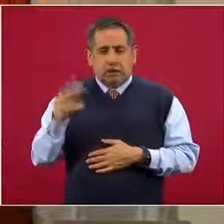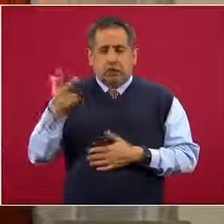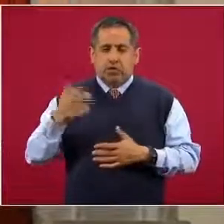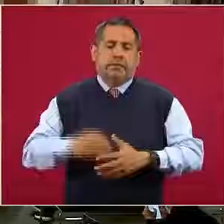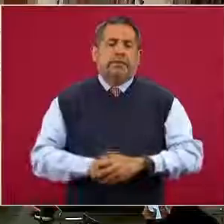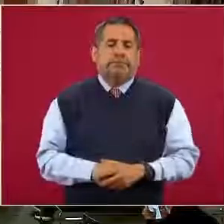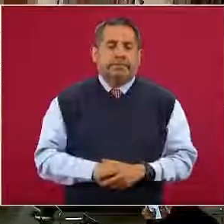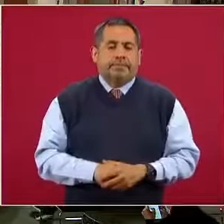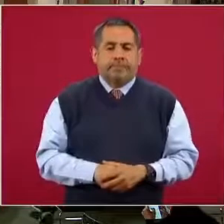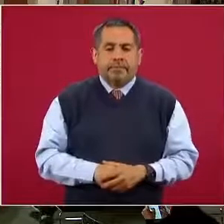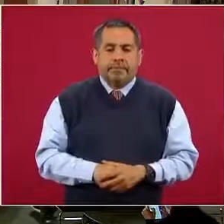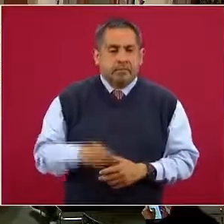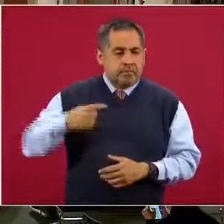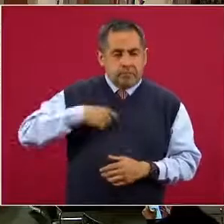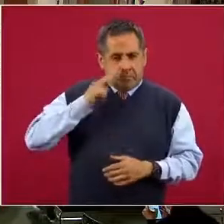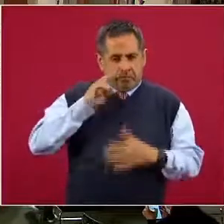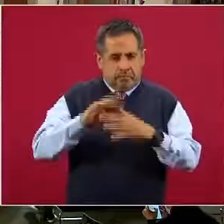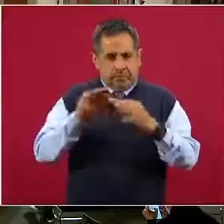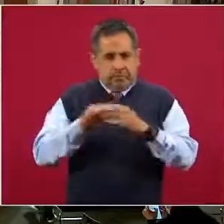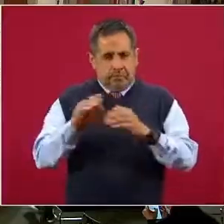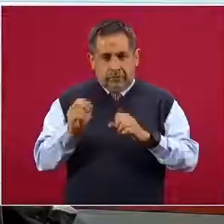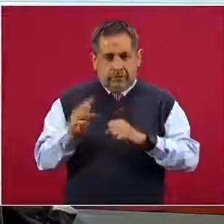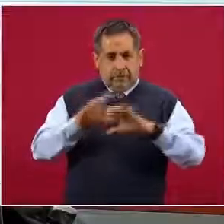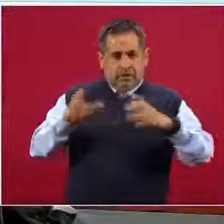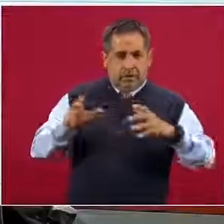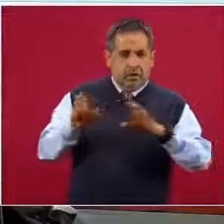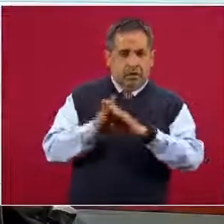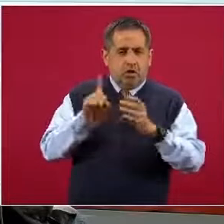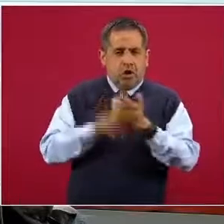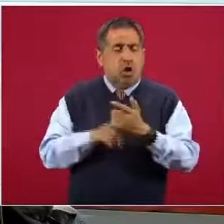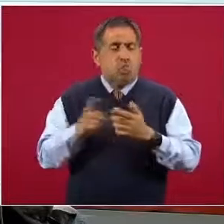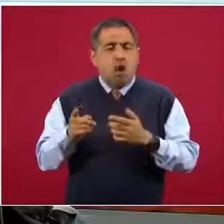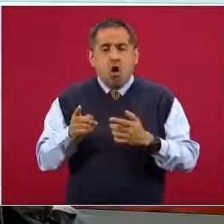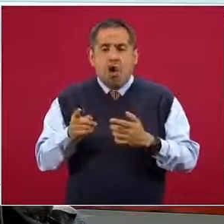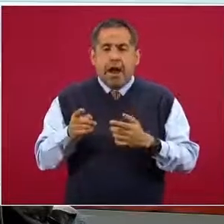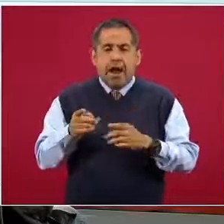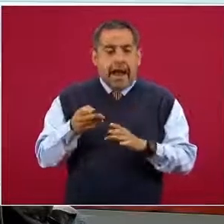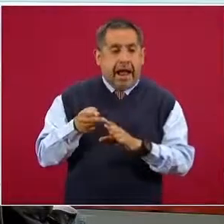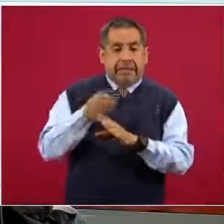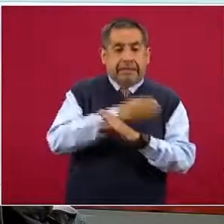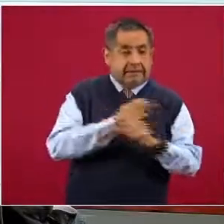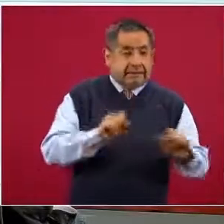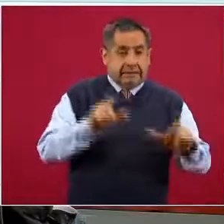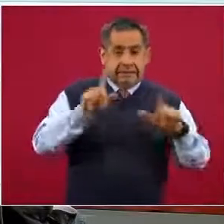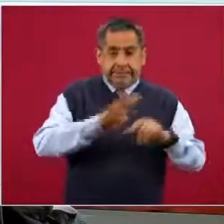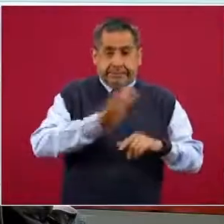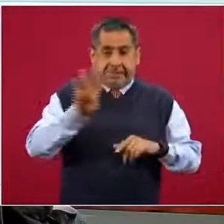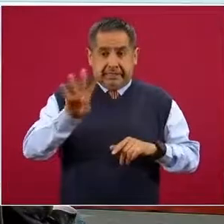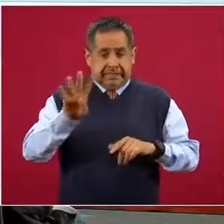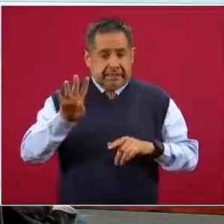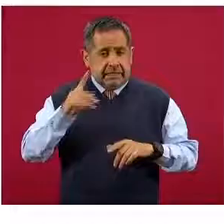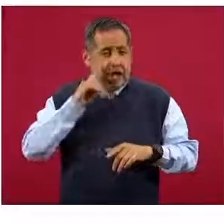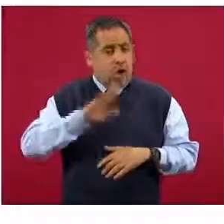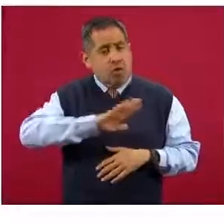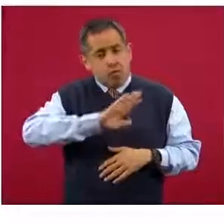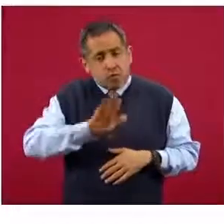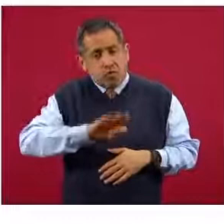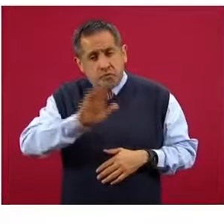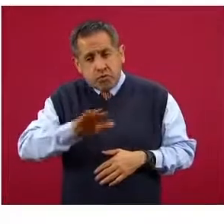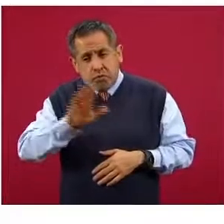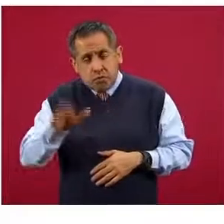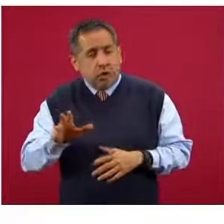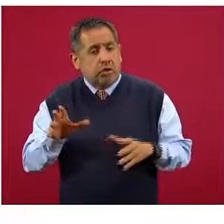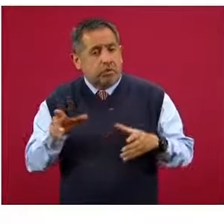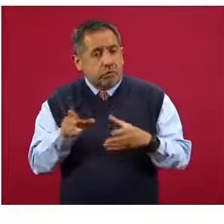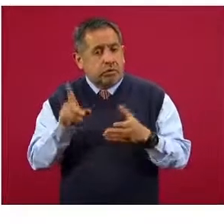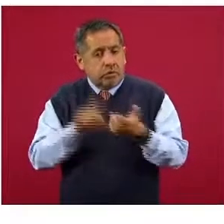82.348. Y como podemos ver, tanto en esta gráfica como en la gráfica anterior, tanto las defunciones que se han